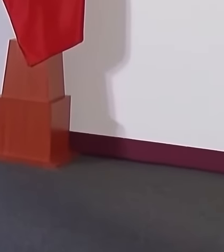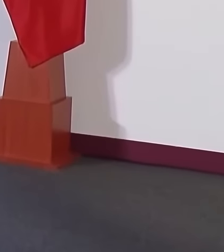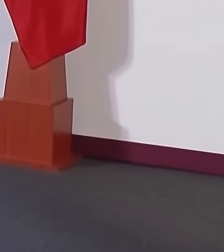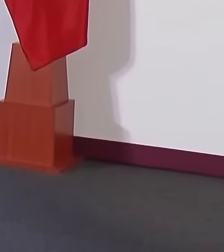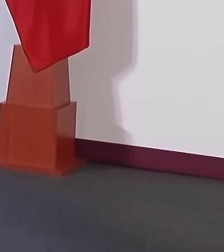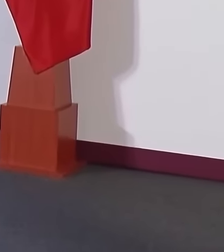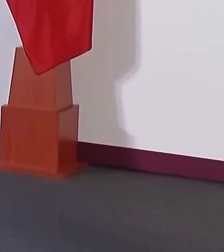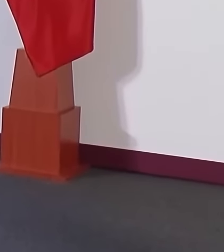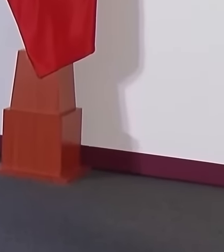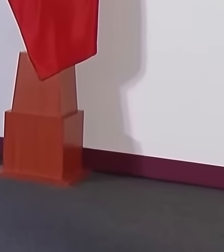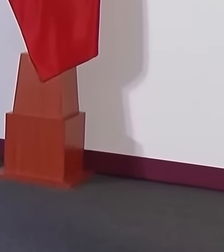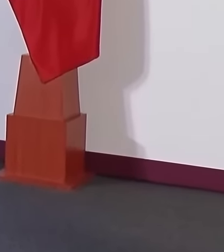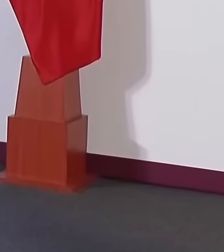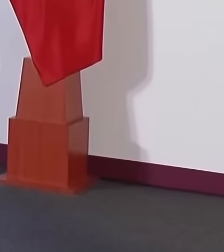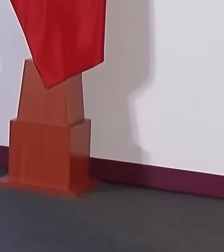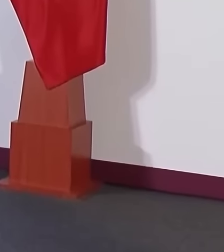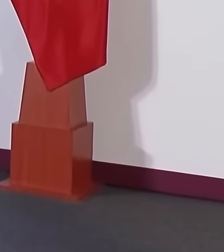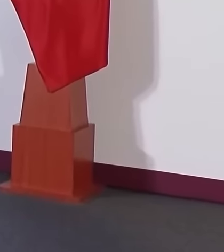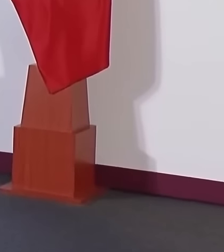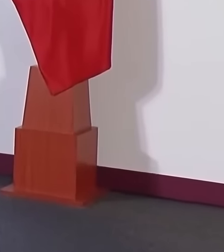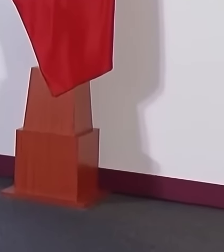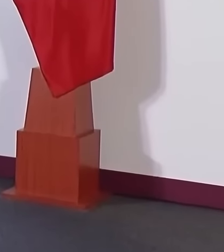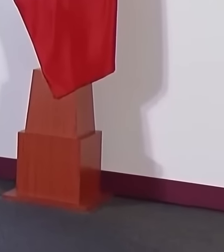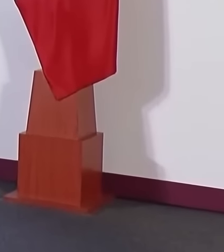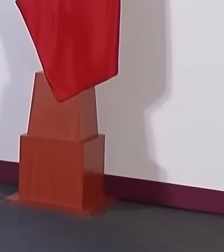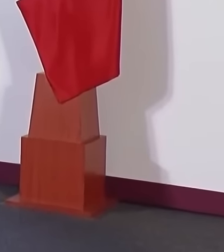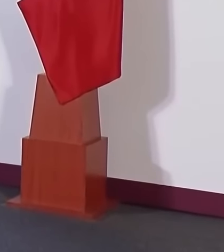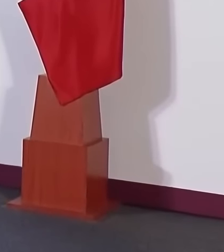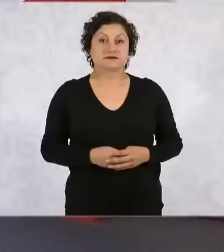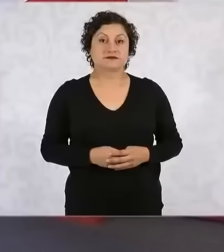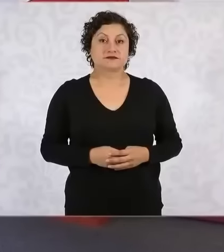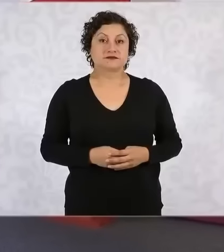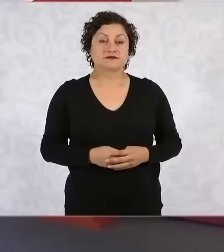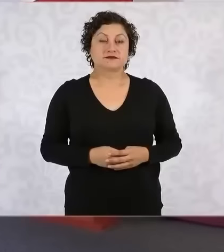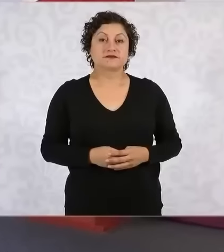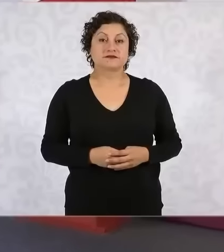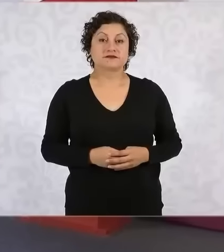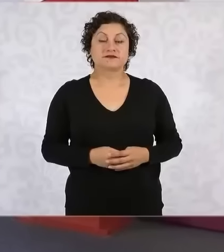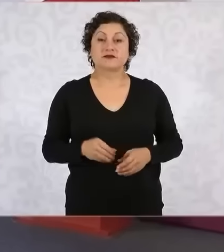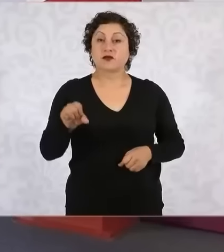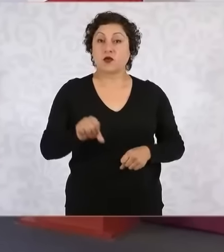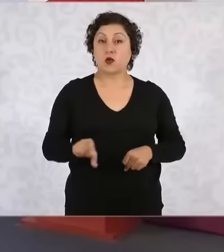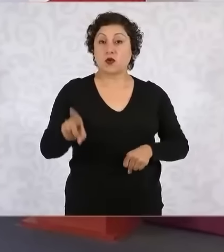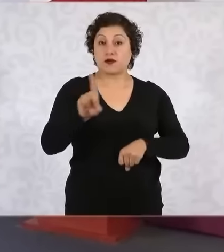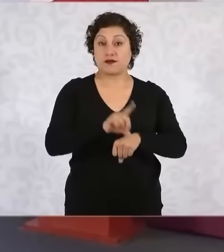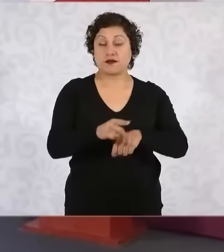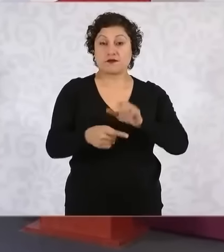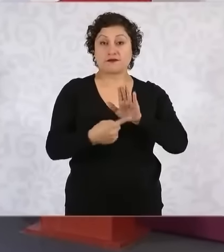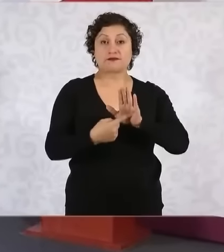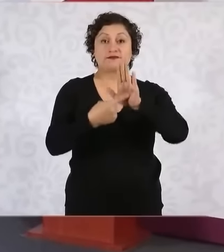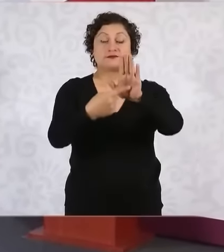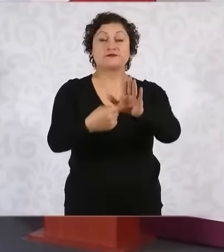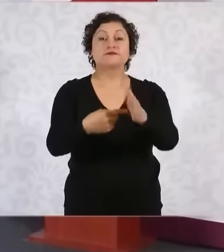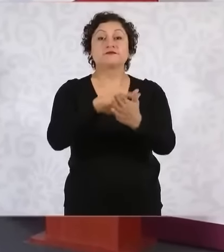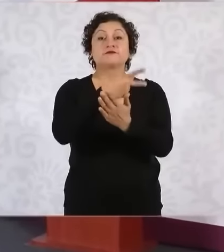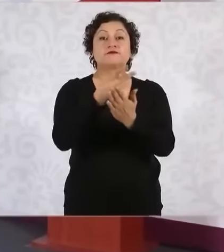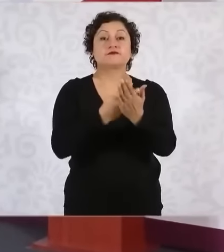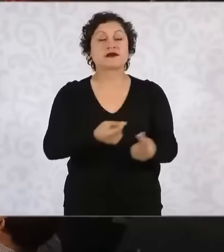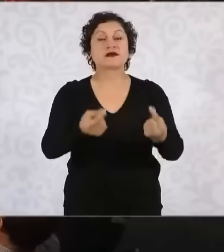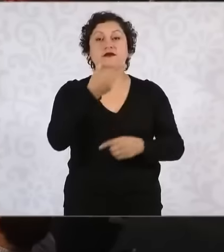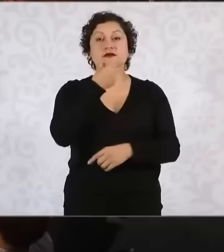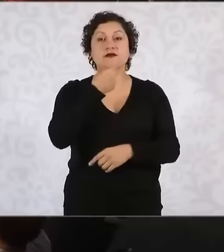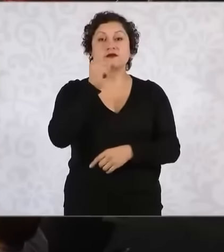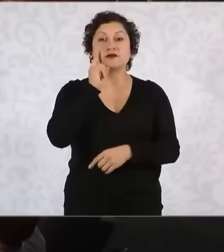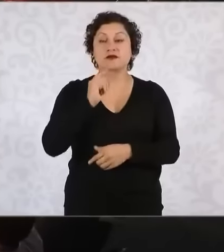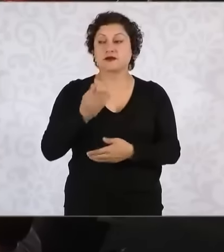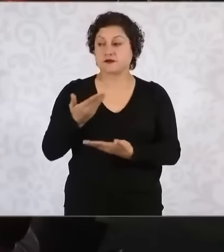el día de hoy vamos a presentar el programa de becas para niños y niñas. Está aquí